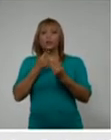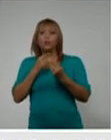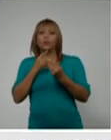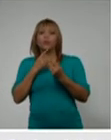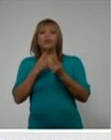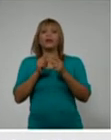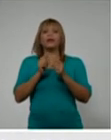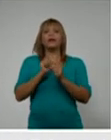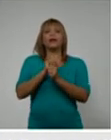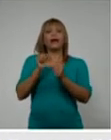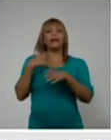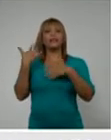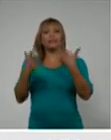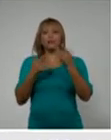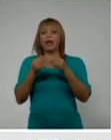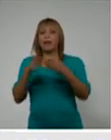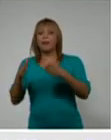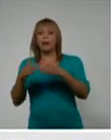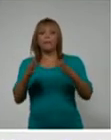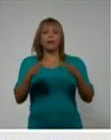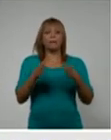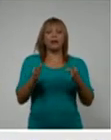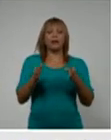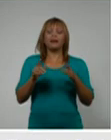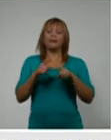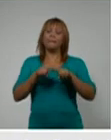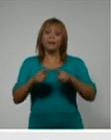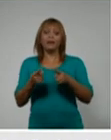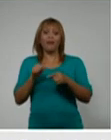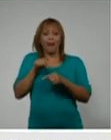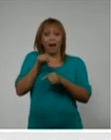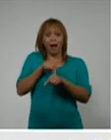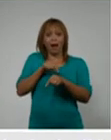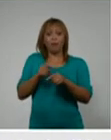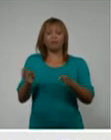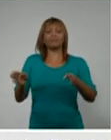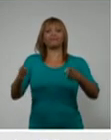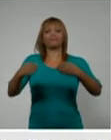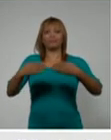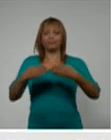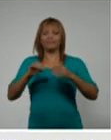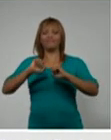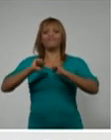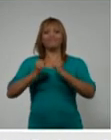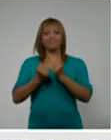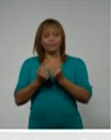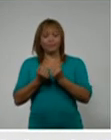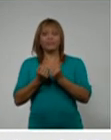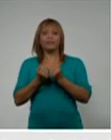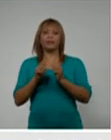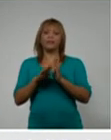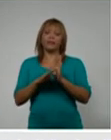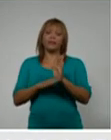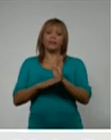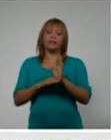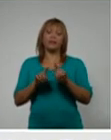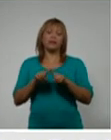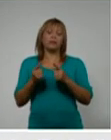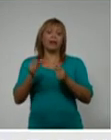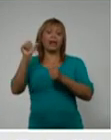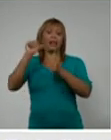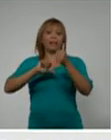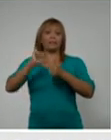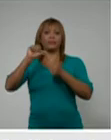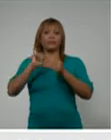grupo de actividades, sin embargo han tenido que volver a la restricción teniendo en cuenta el comportamiento. Aunque